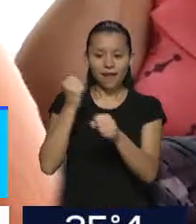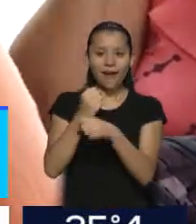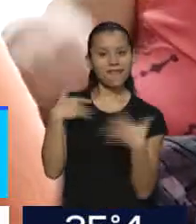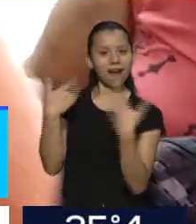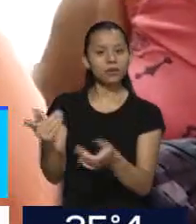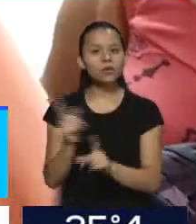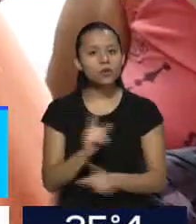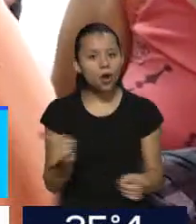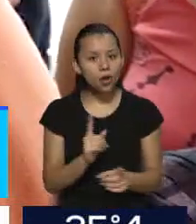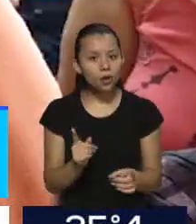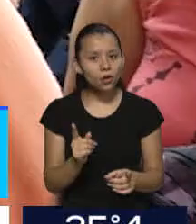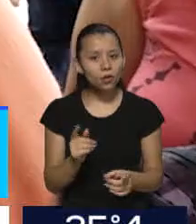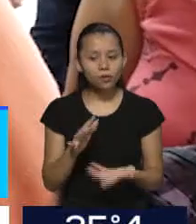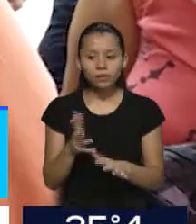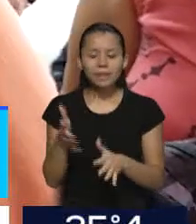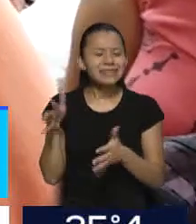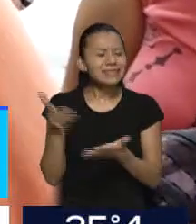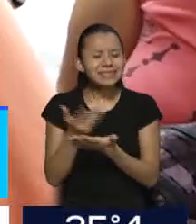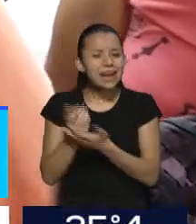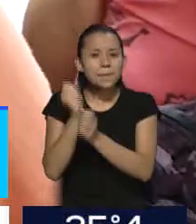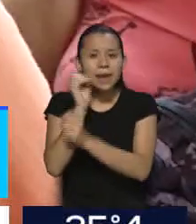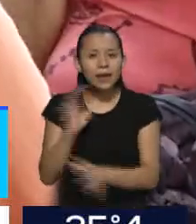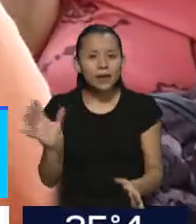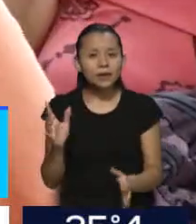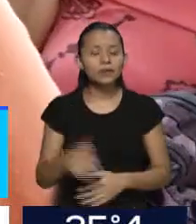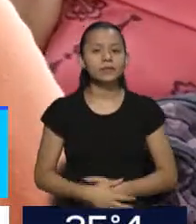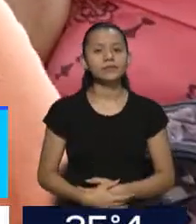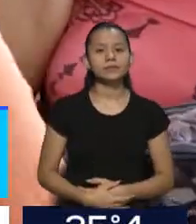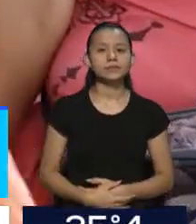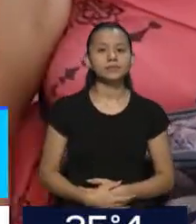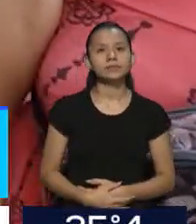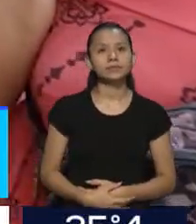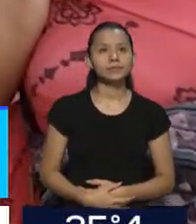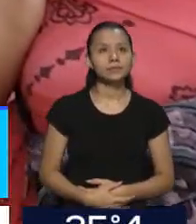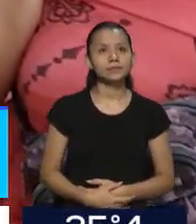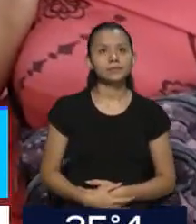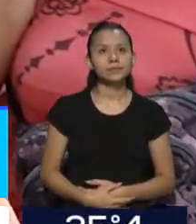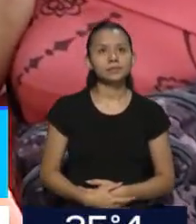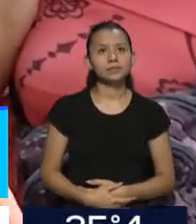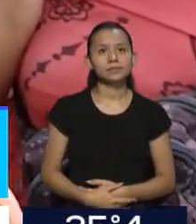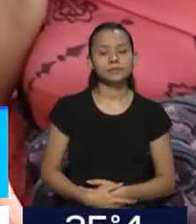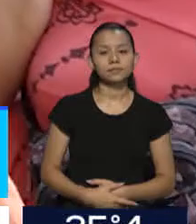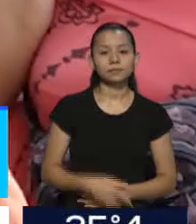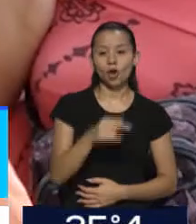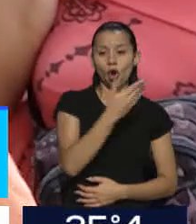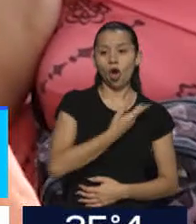los perjudican, que solo le da libertad, como ellos declaman, a los